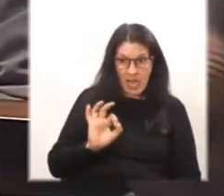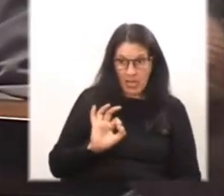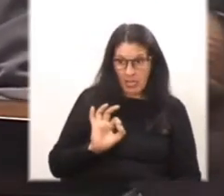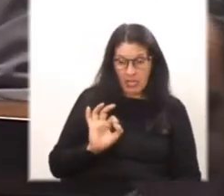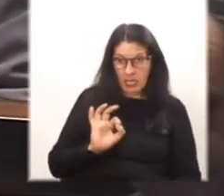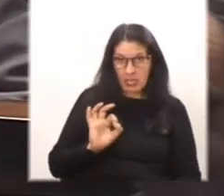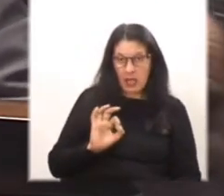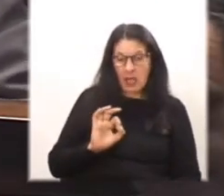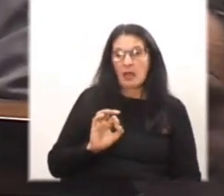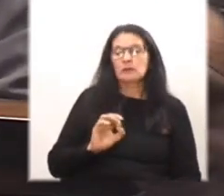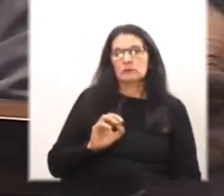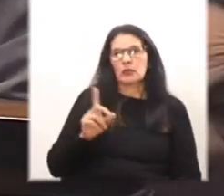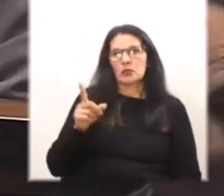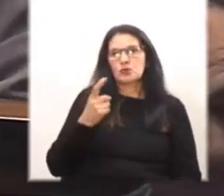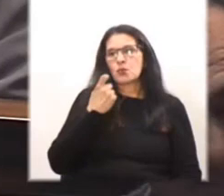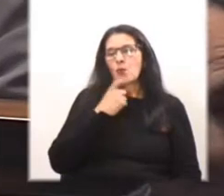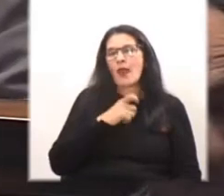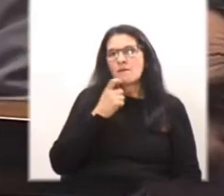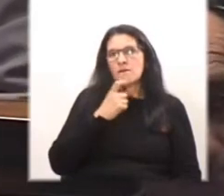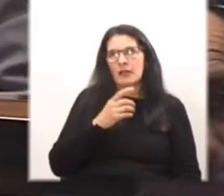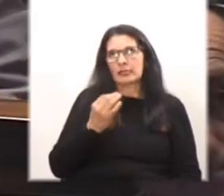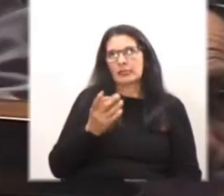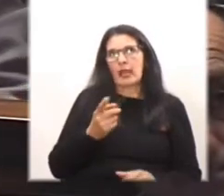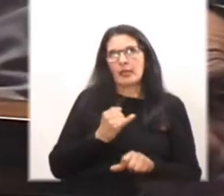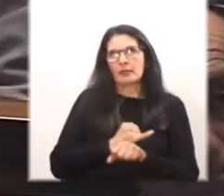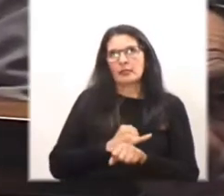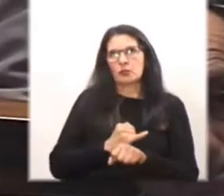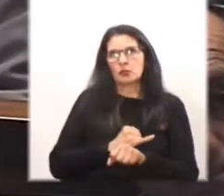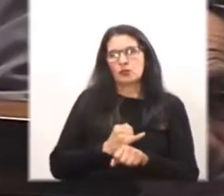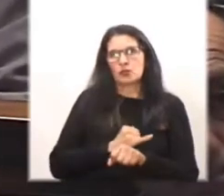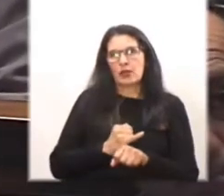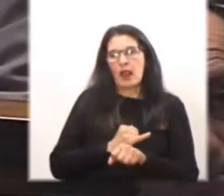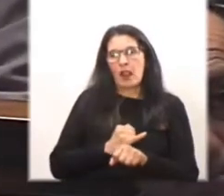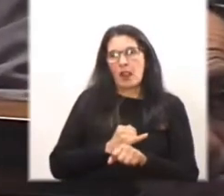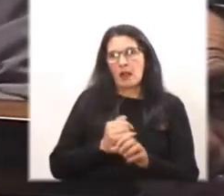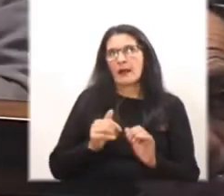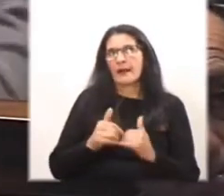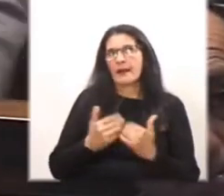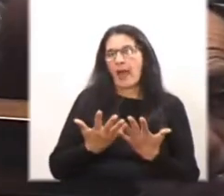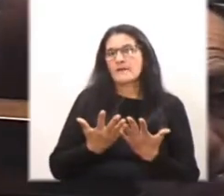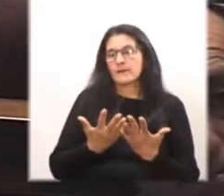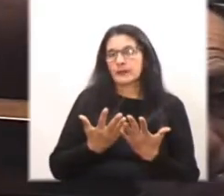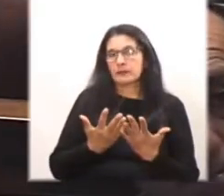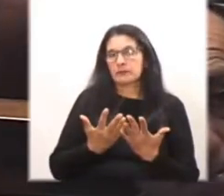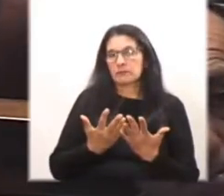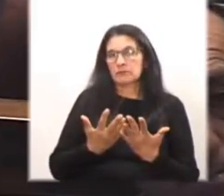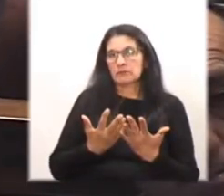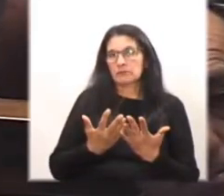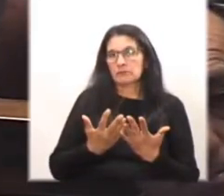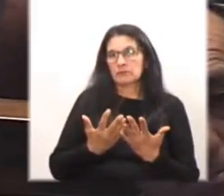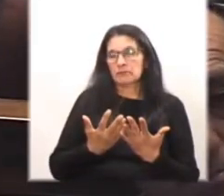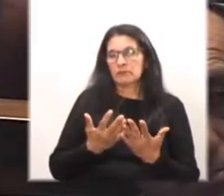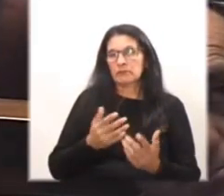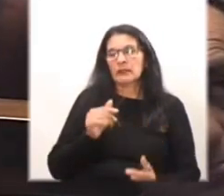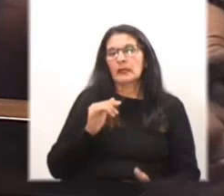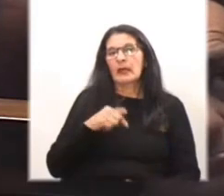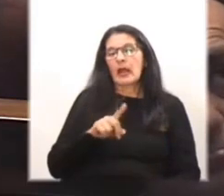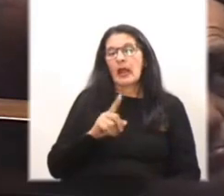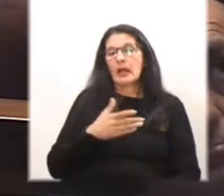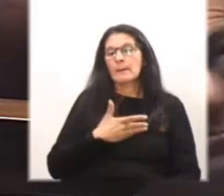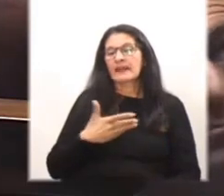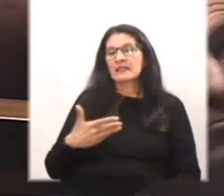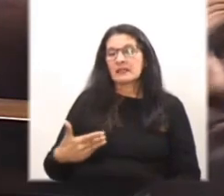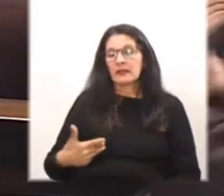falta institucional gravísima. El presidente de la República también